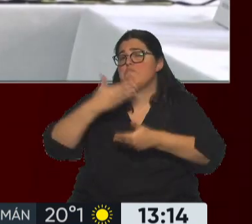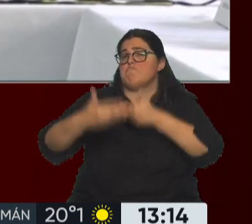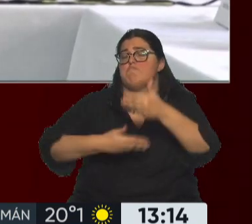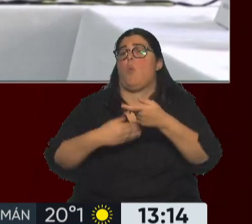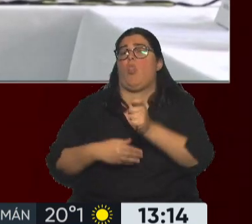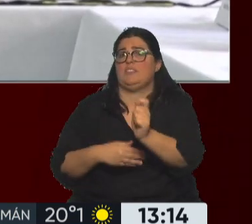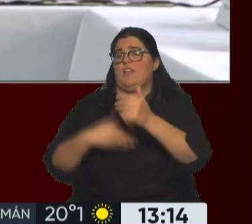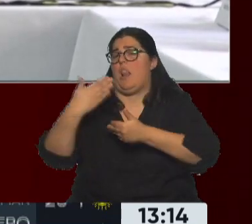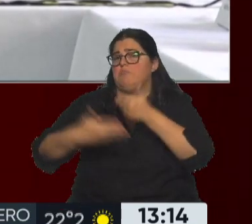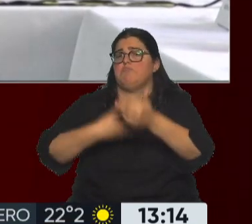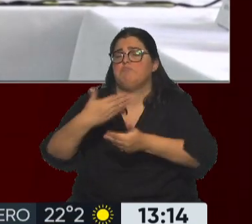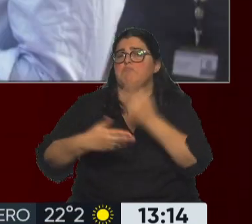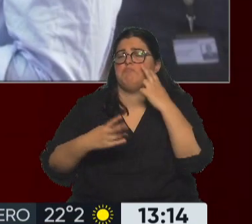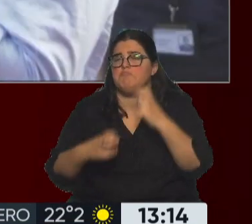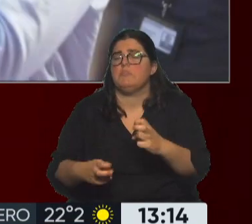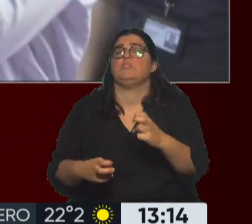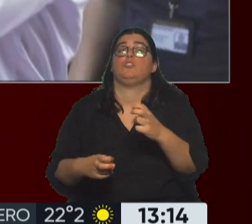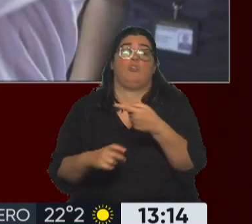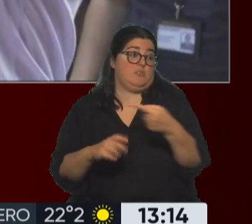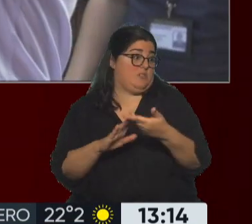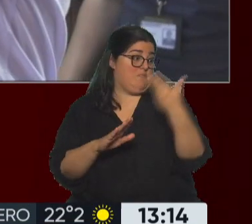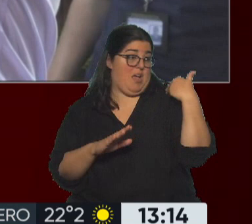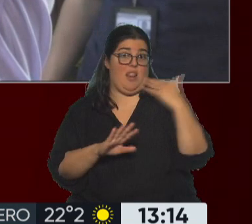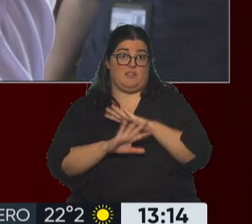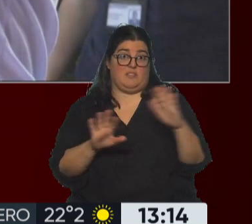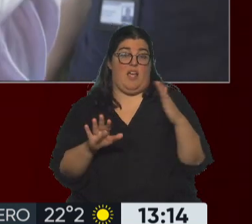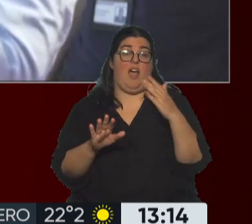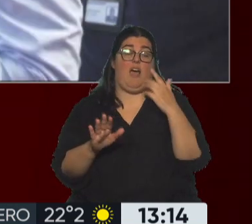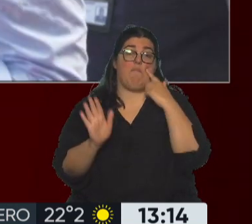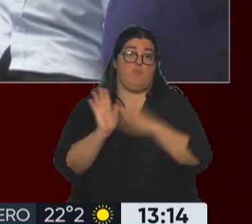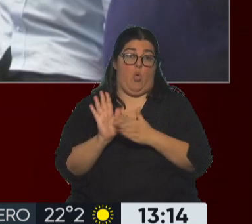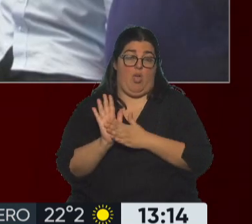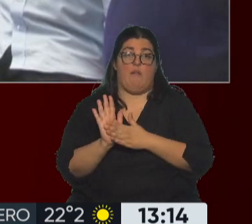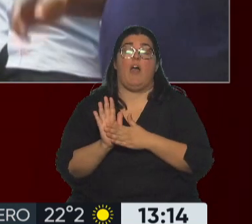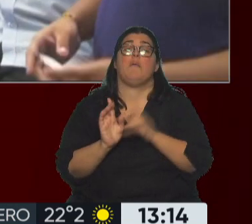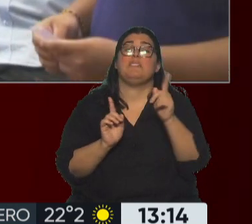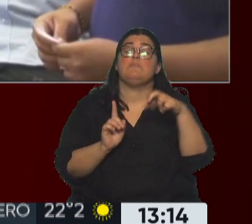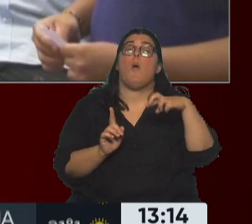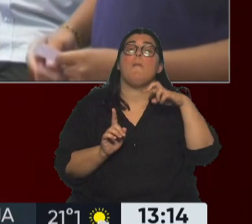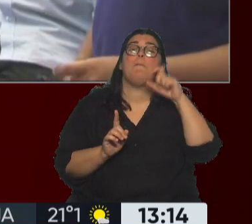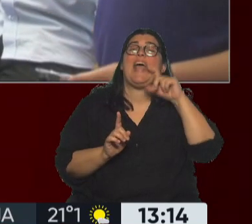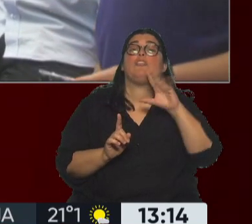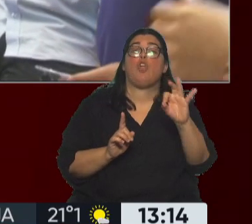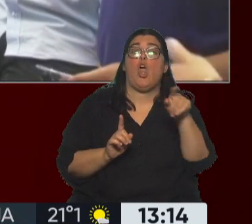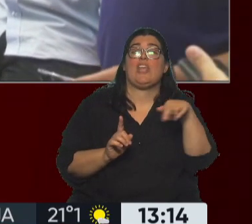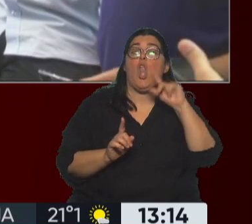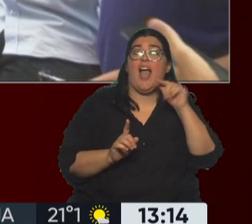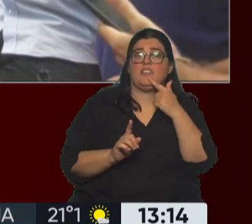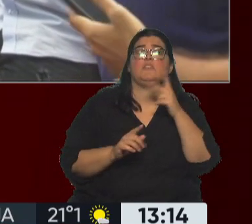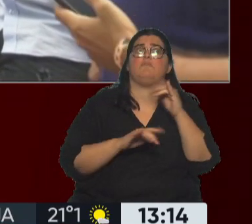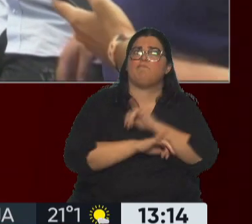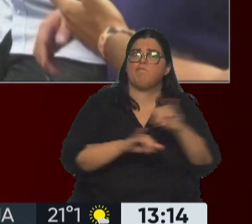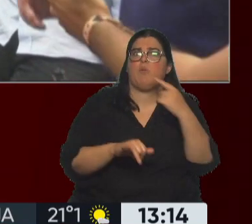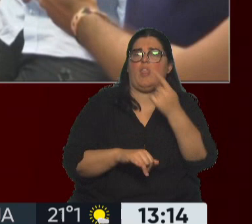que se ha demostrado esta semana, a partir de la declaración del propio Nicolás Petro, que ha obtenido fondos